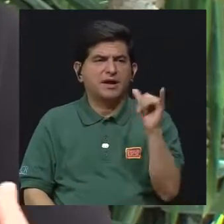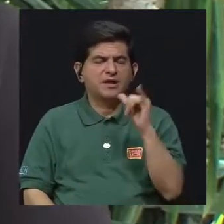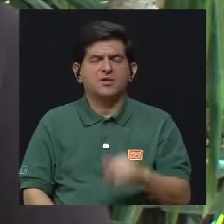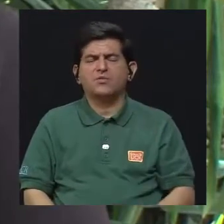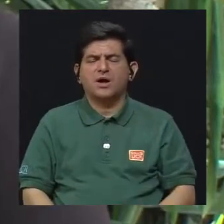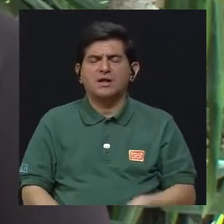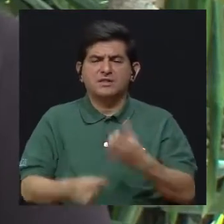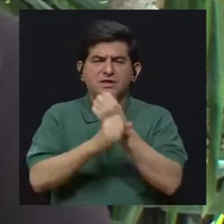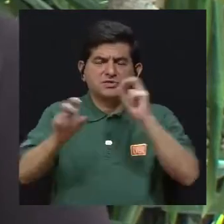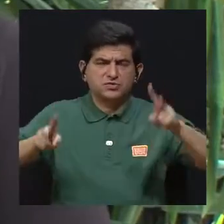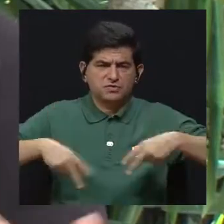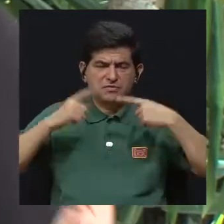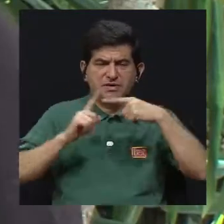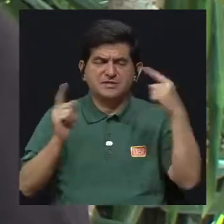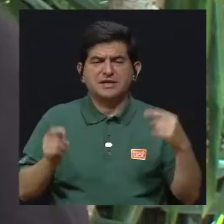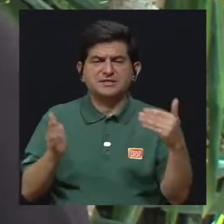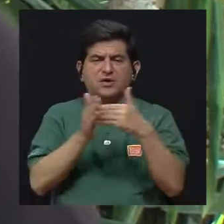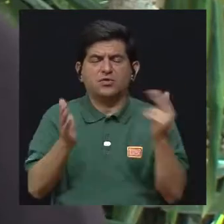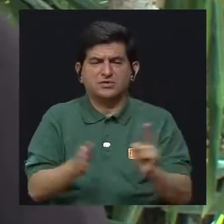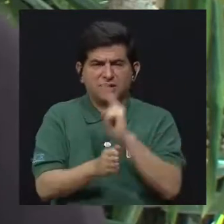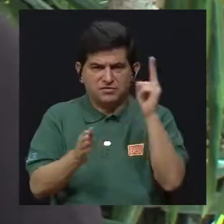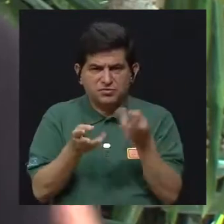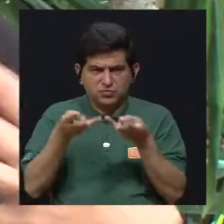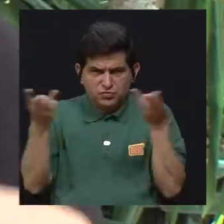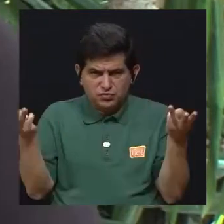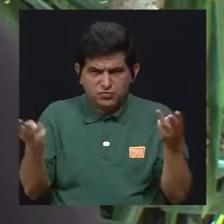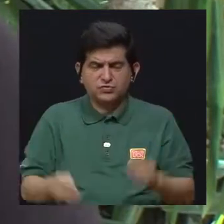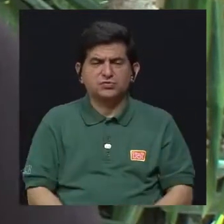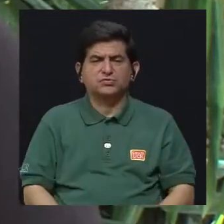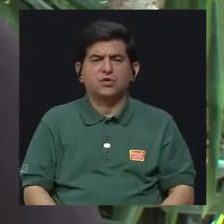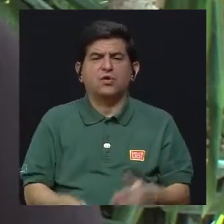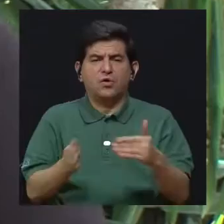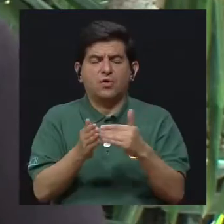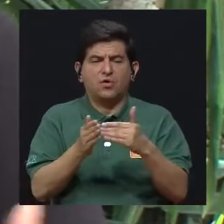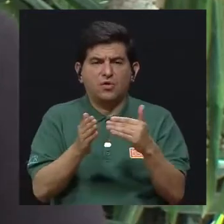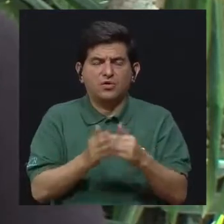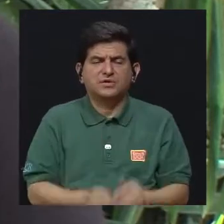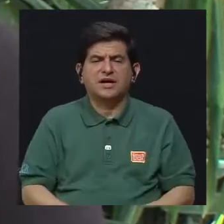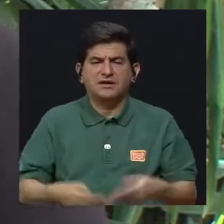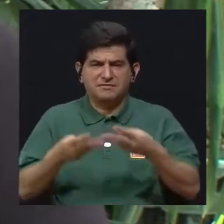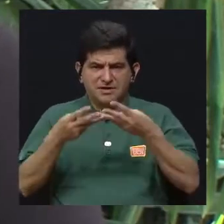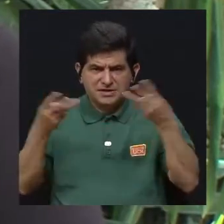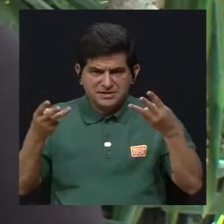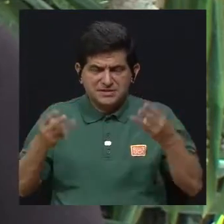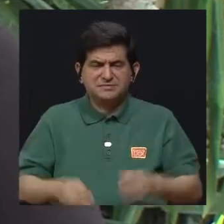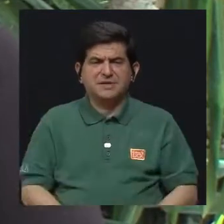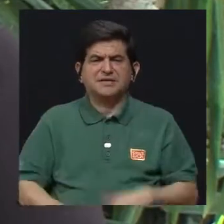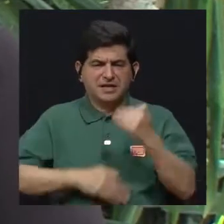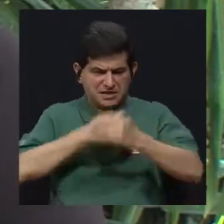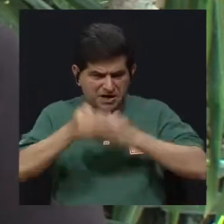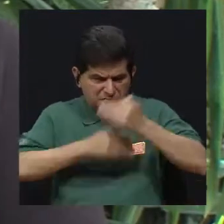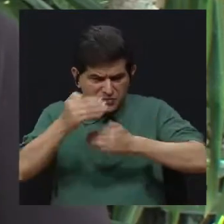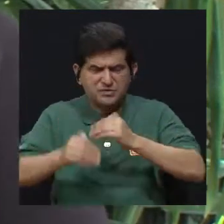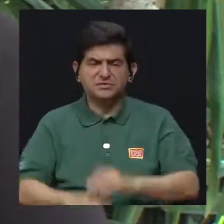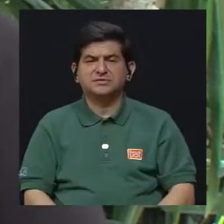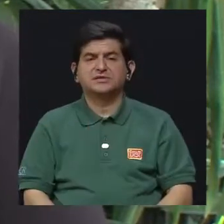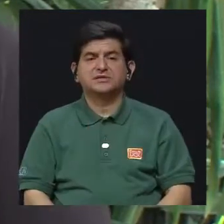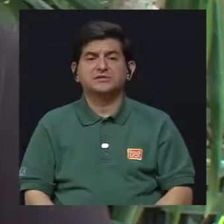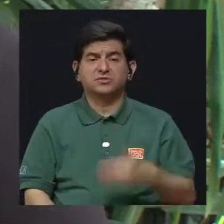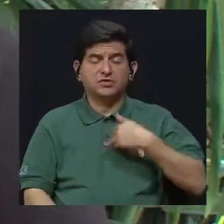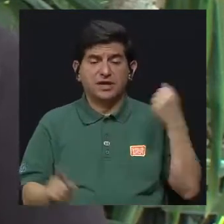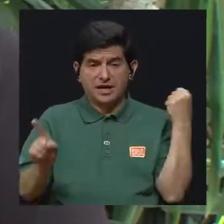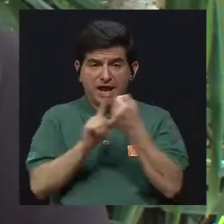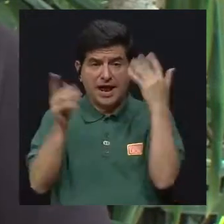de subsistencia a partir del reciclaje, por ejemplo, y de la reutilización de los residuos que estamos utilizando. Tiene